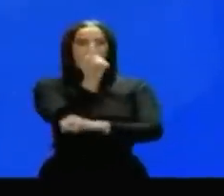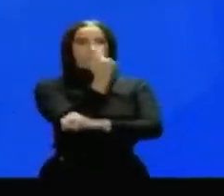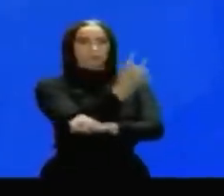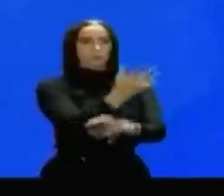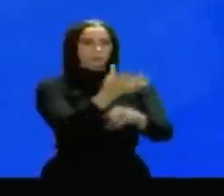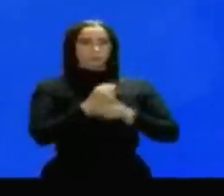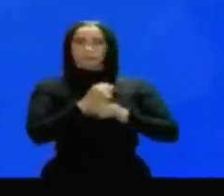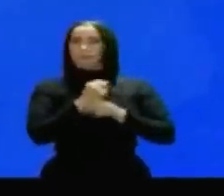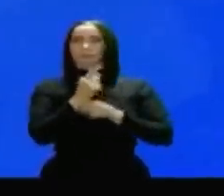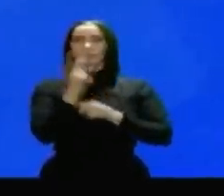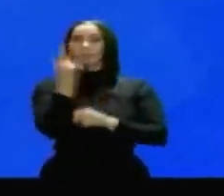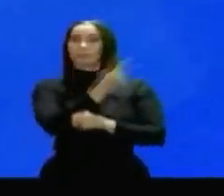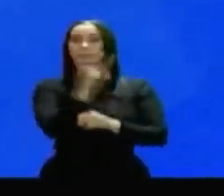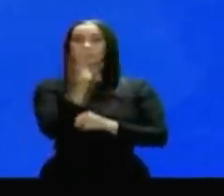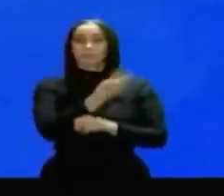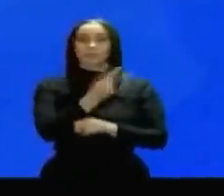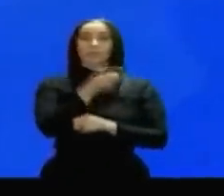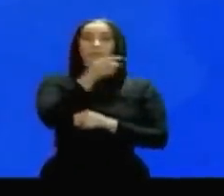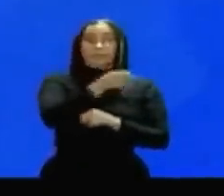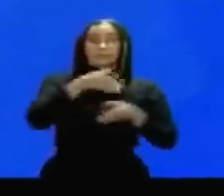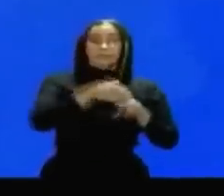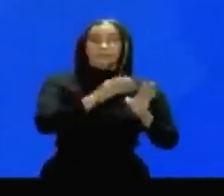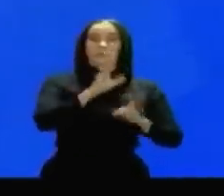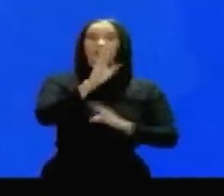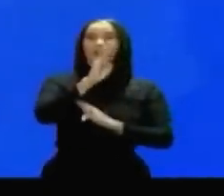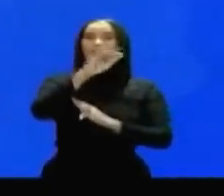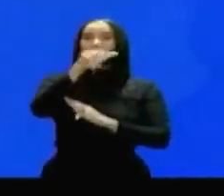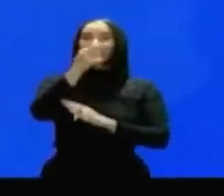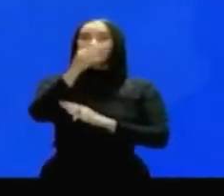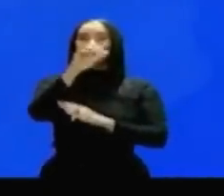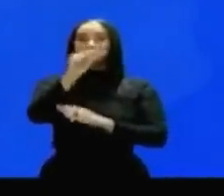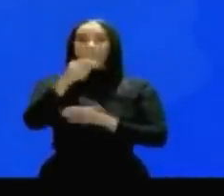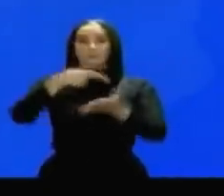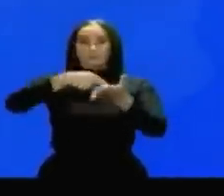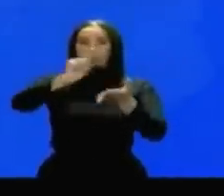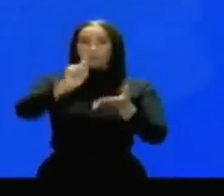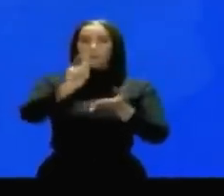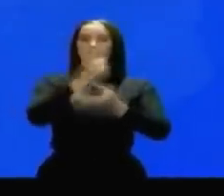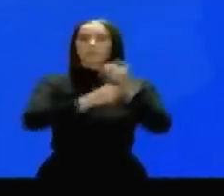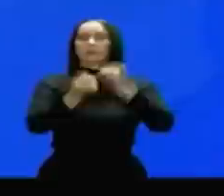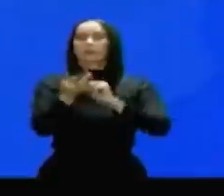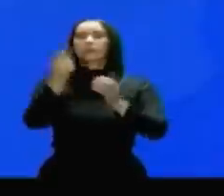bueno que ustedes sepan que ese canal de la vigía fue aprobado, que fue iniciado en el año